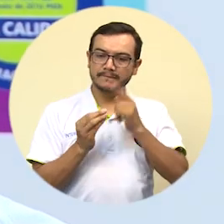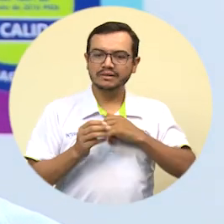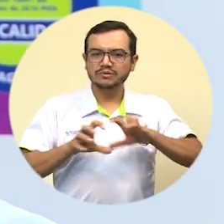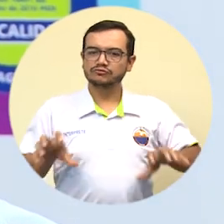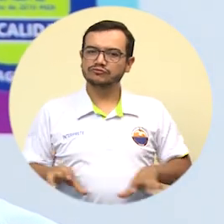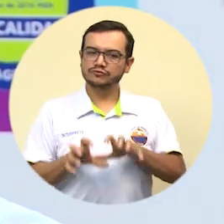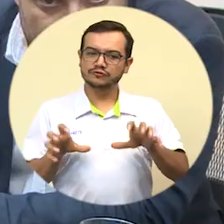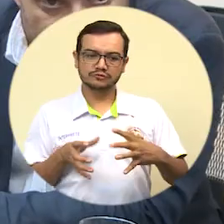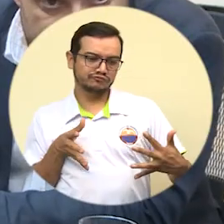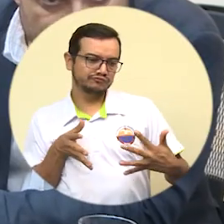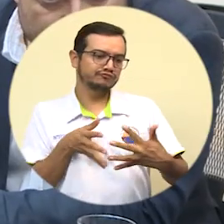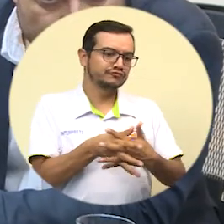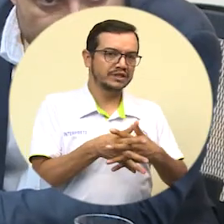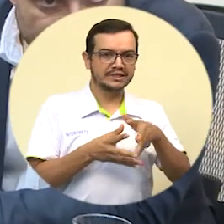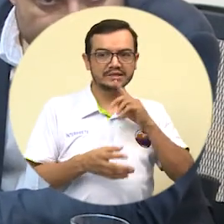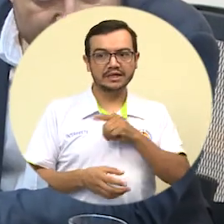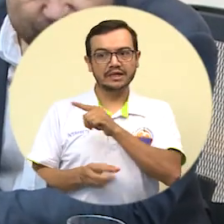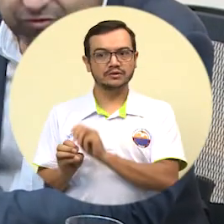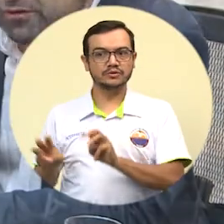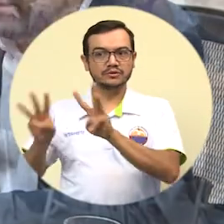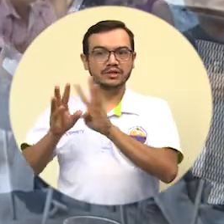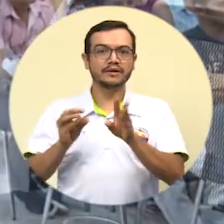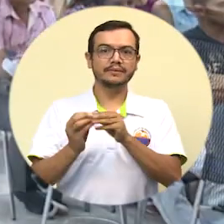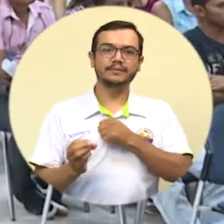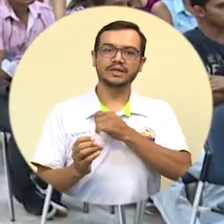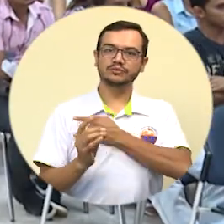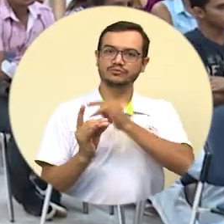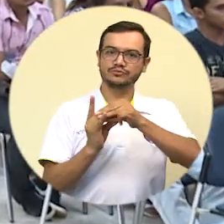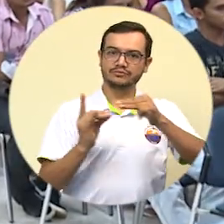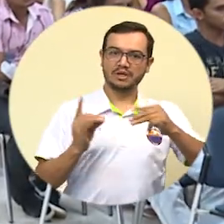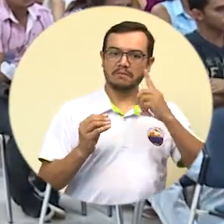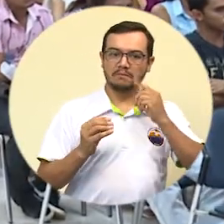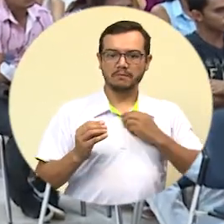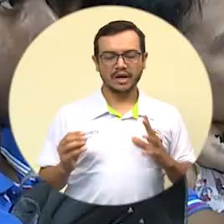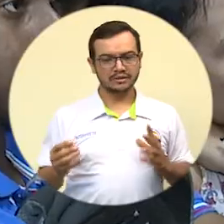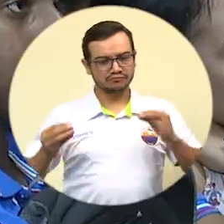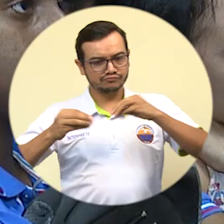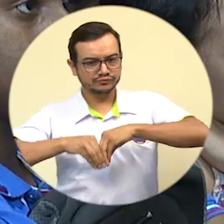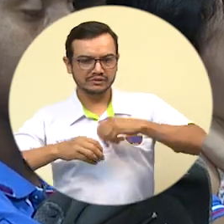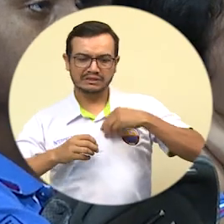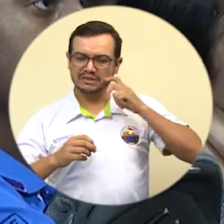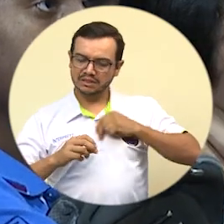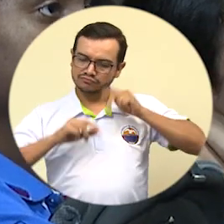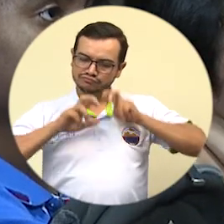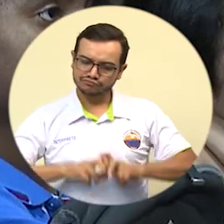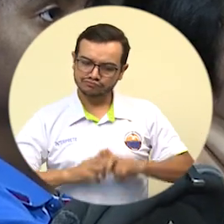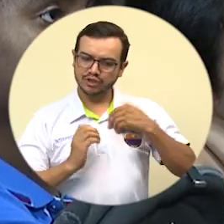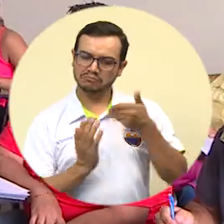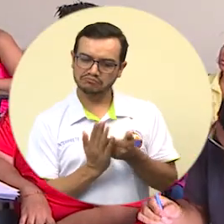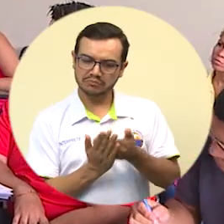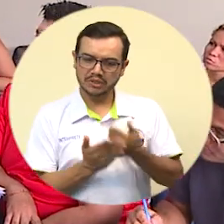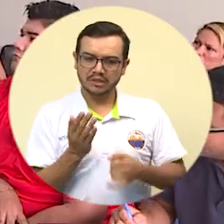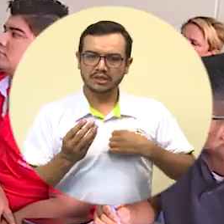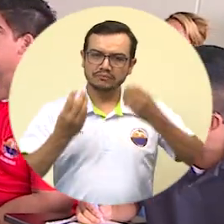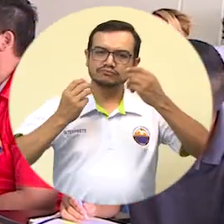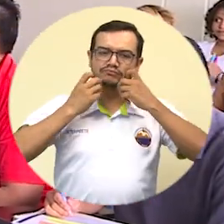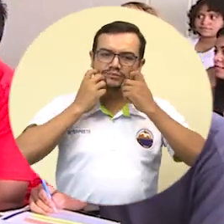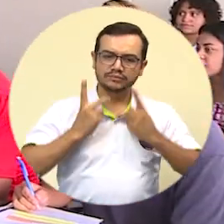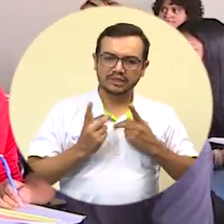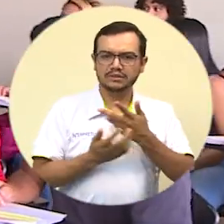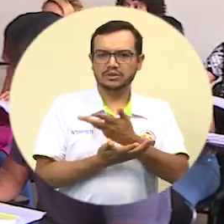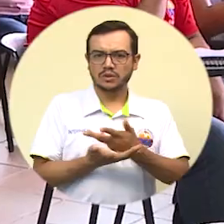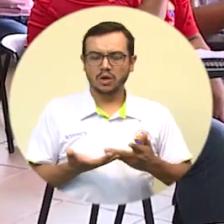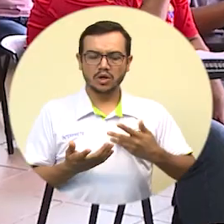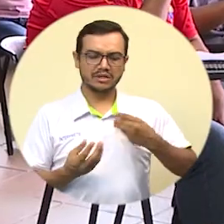una minuta de trabajo que permite articular las dos instituciones. Actualmente se han adelantado líneas de investigación, valores y recursos